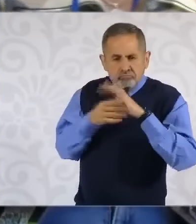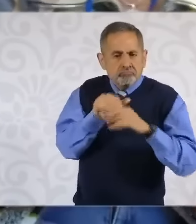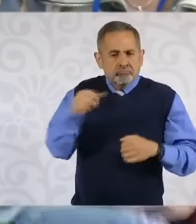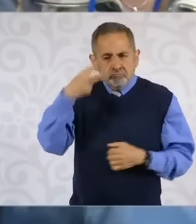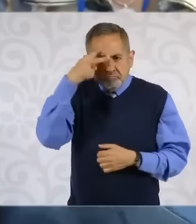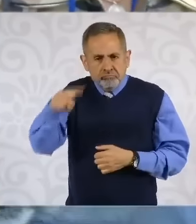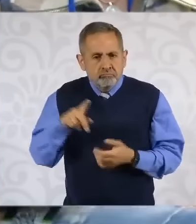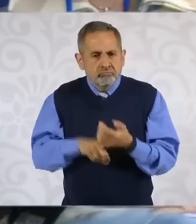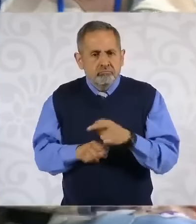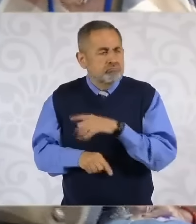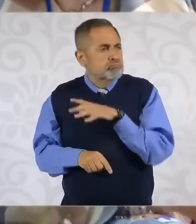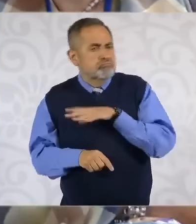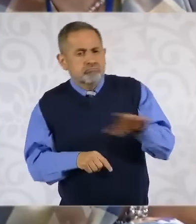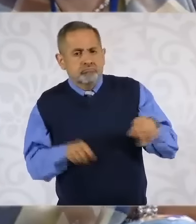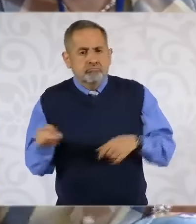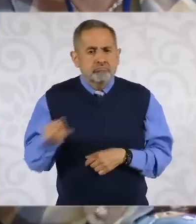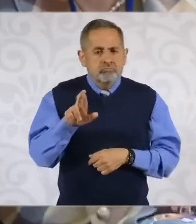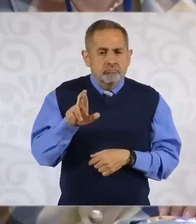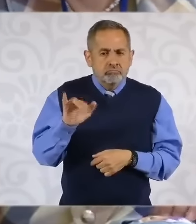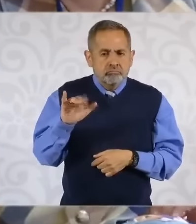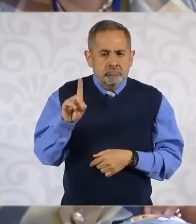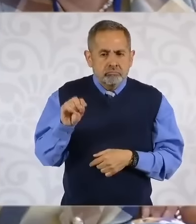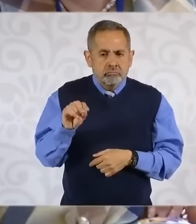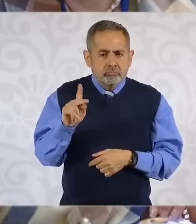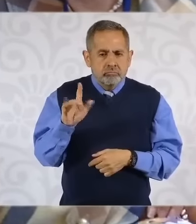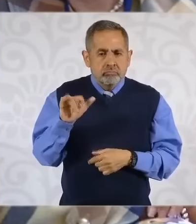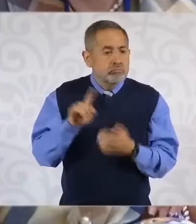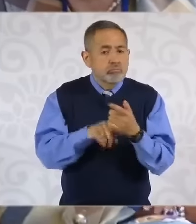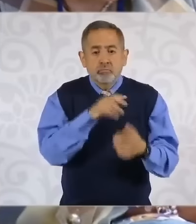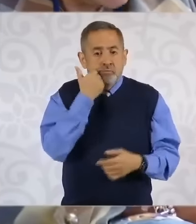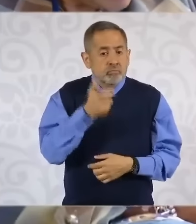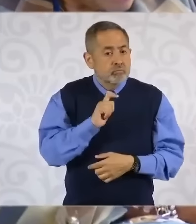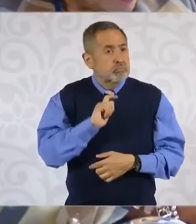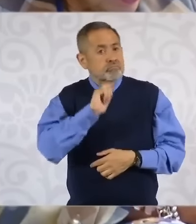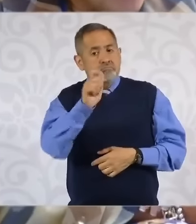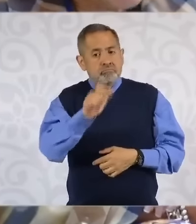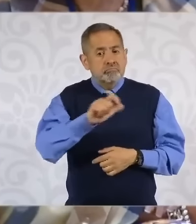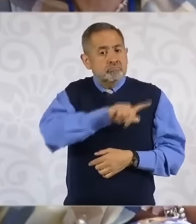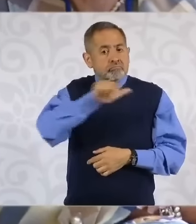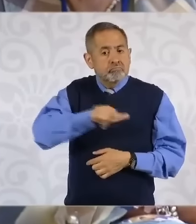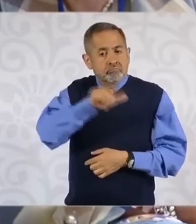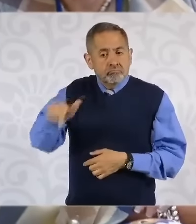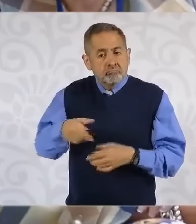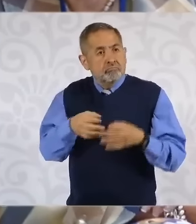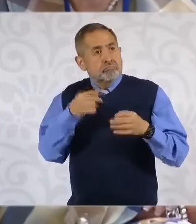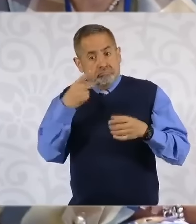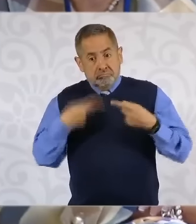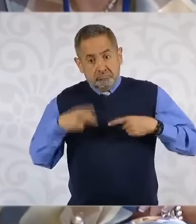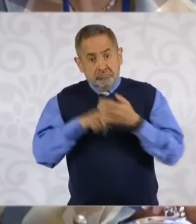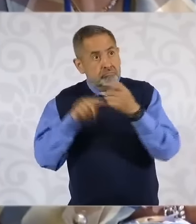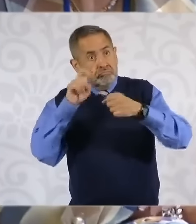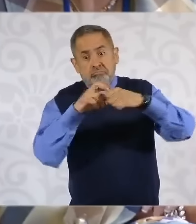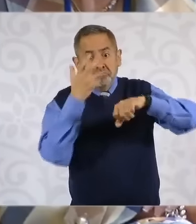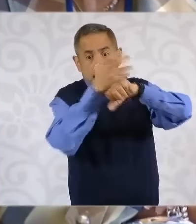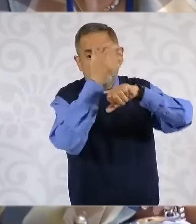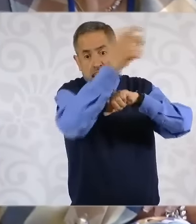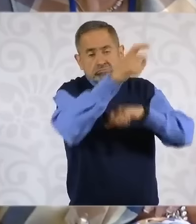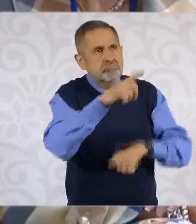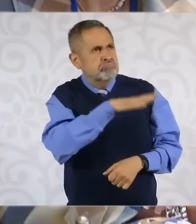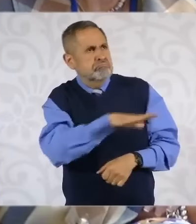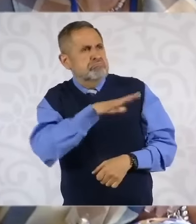de la negativa del empresario Ricardo Salinas Pliego de pagar los adeudos que mantiene TV Azteca con estos inversionistas en Estados Unidos. En